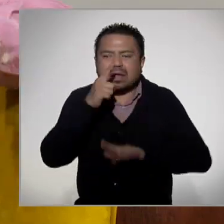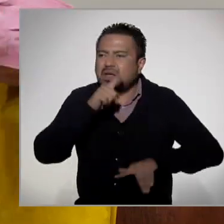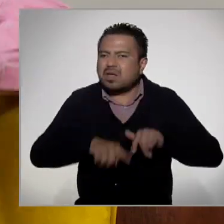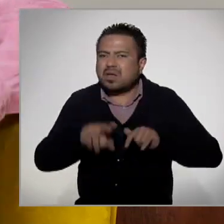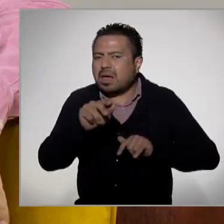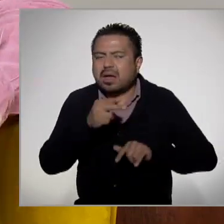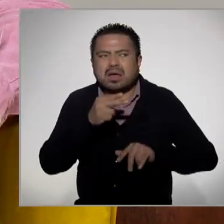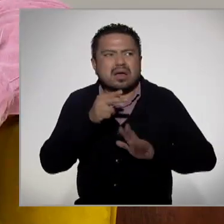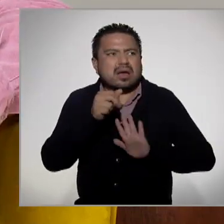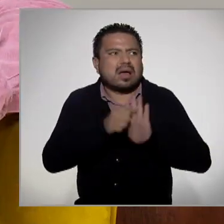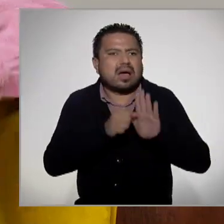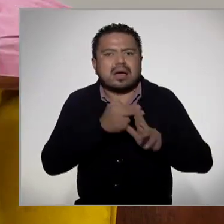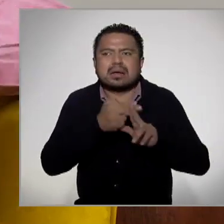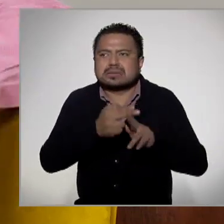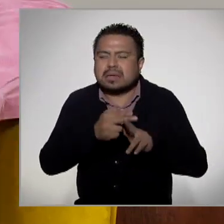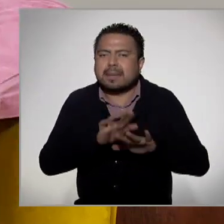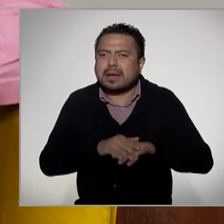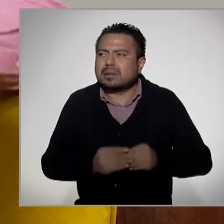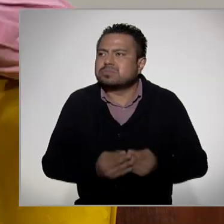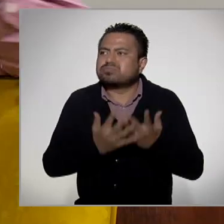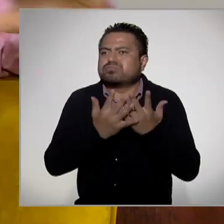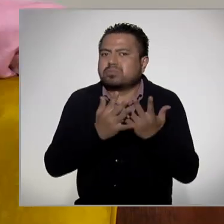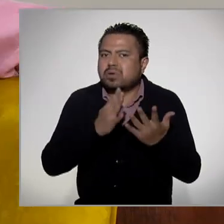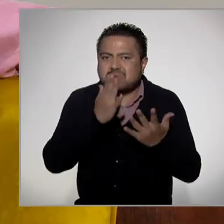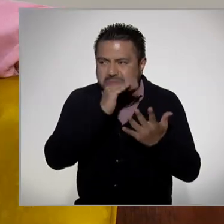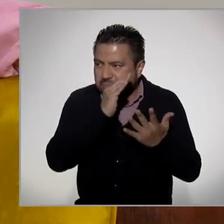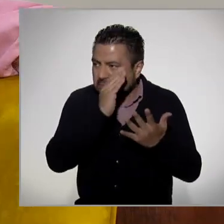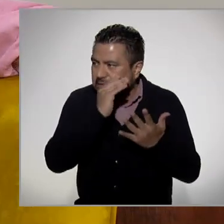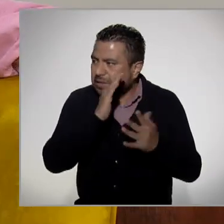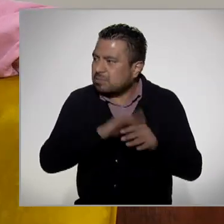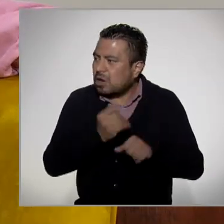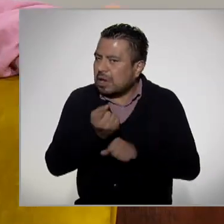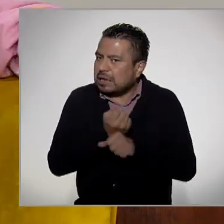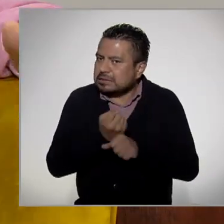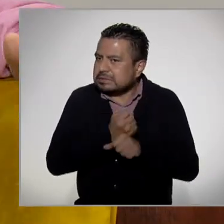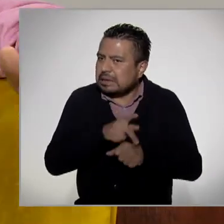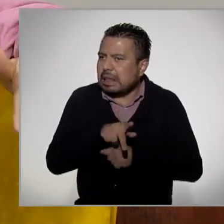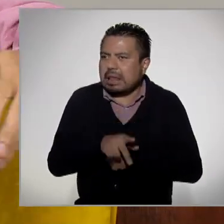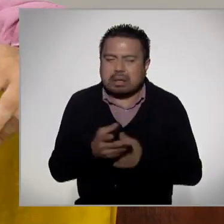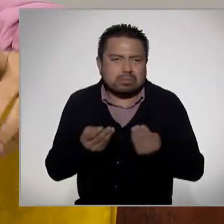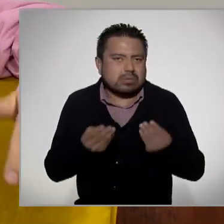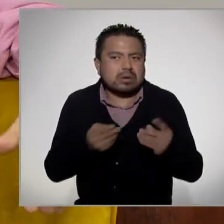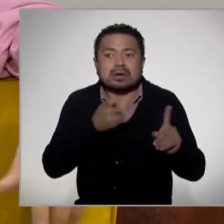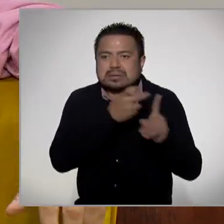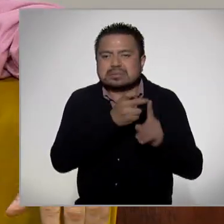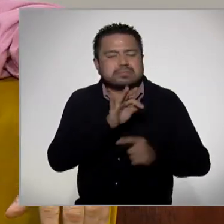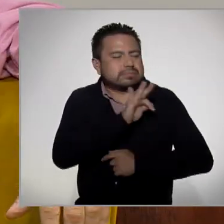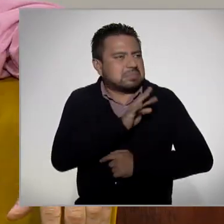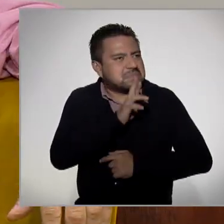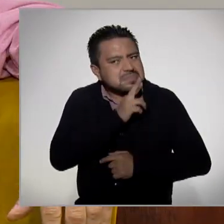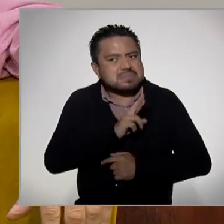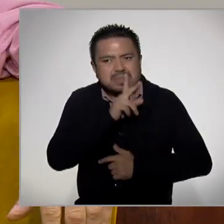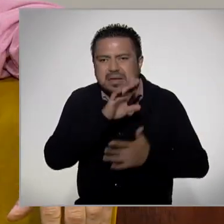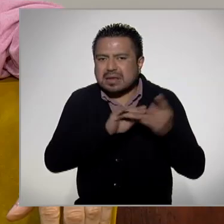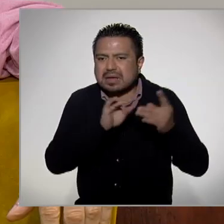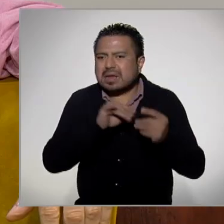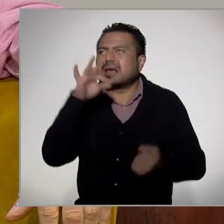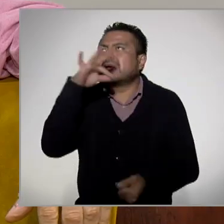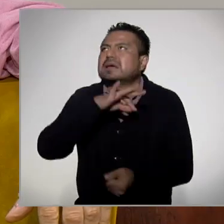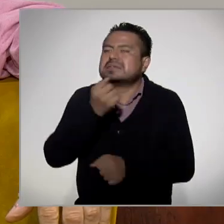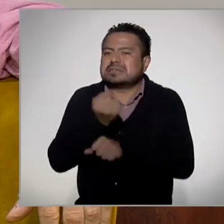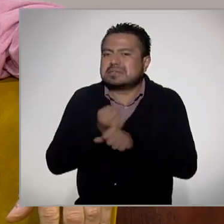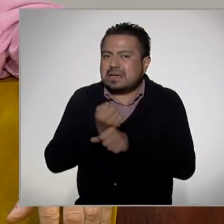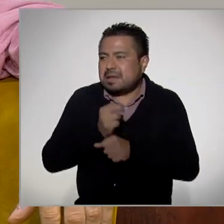hasta que no le sube de nuevo globina pero no le puede subir la hemoglobina porque está sangrando entonces en ella sería la mejor indicado una transfusión no